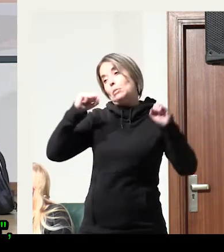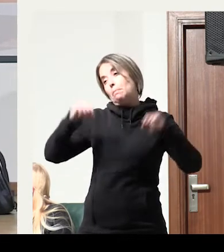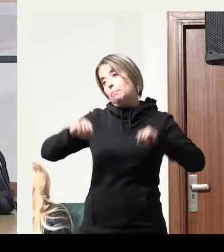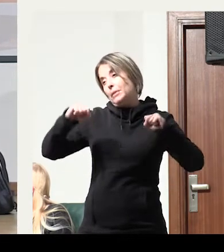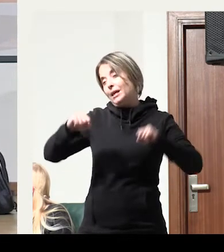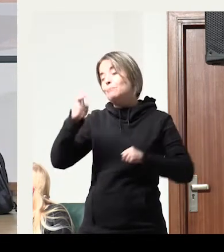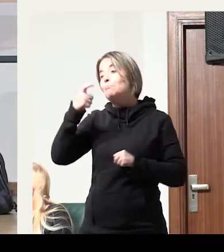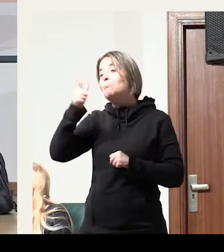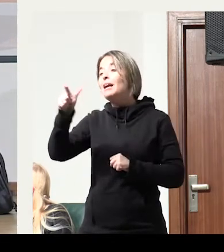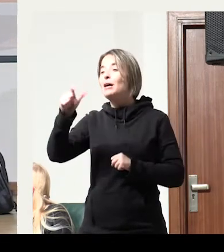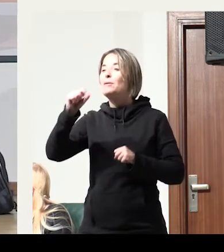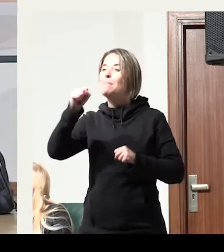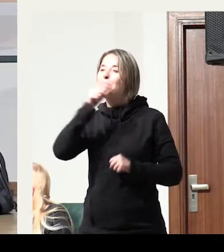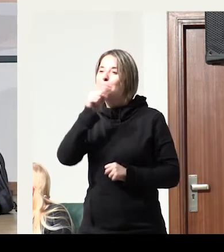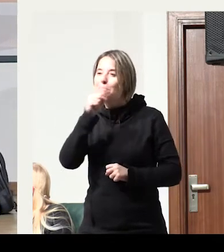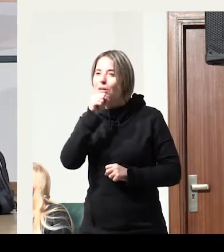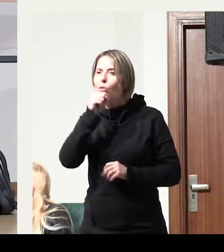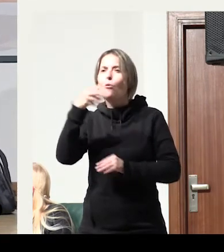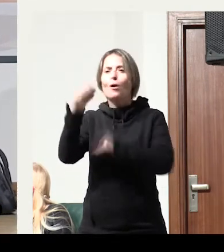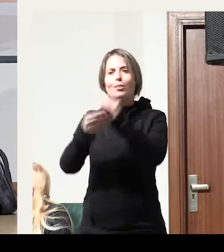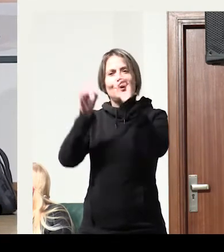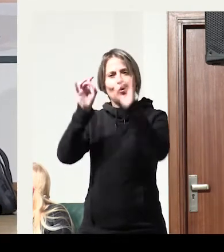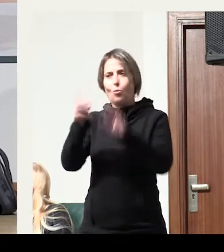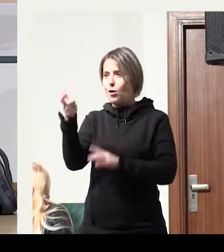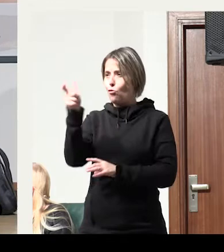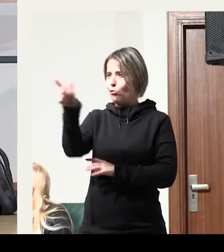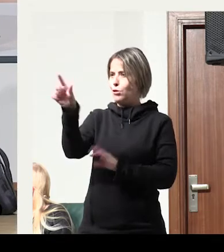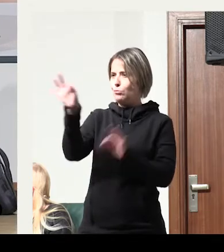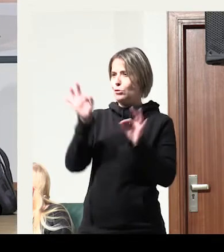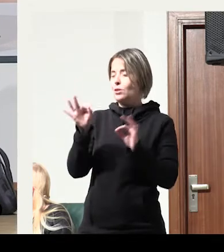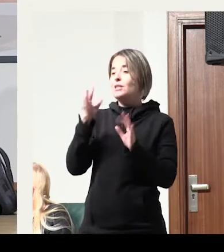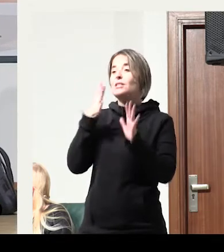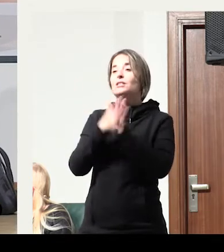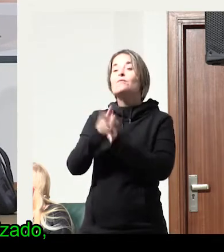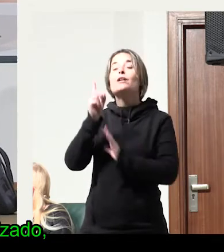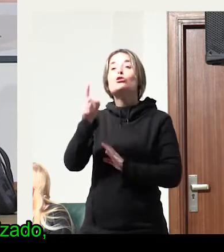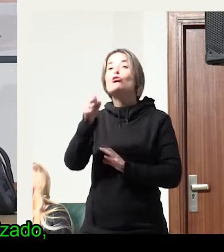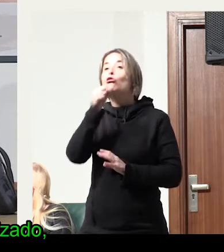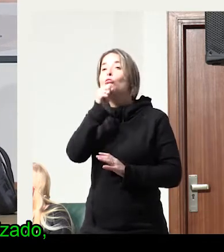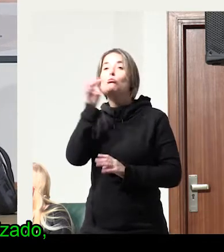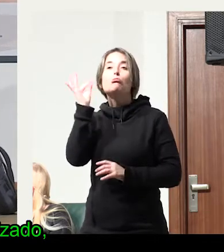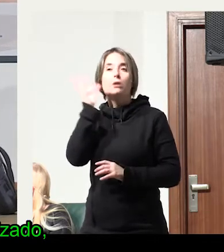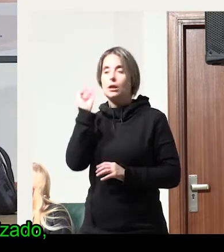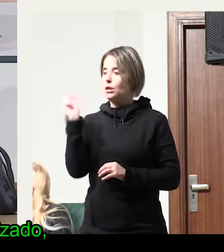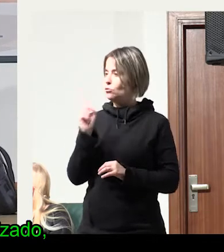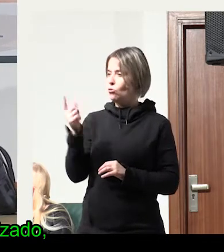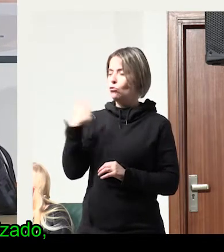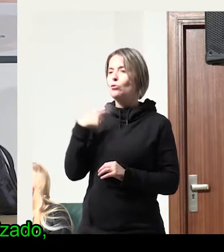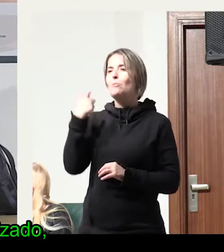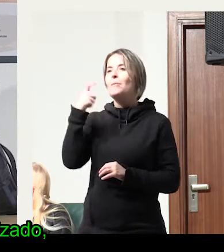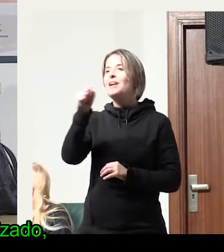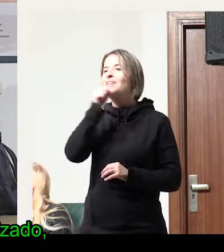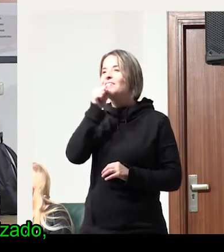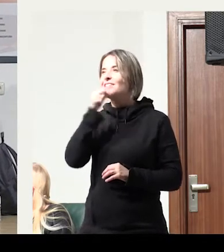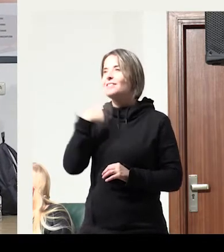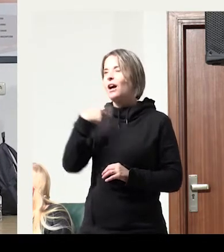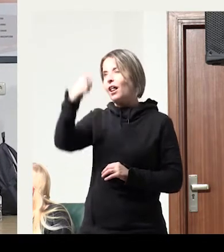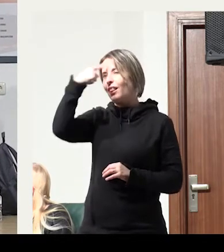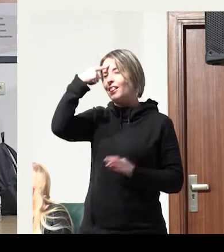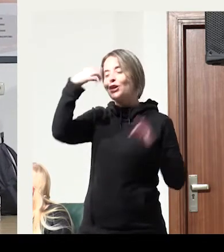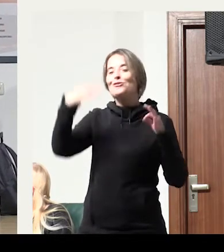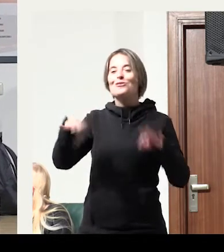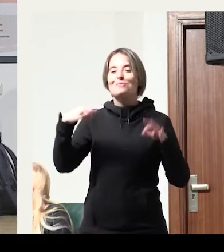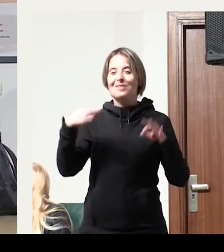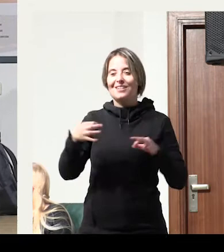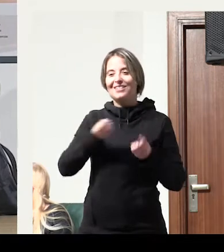viejo, se podría hacer lo mismo. ¿Esto quiere decir que solo vamos a utilizar viejas? Yo lo utilizo mucho, porque yo ya lo tengo ya como normalizado, ¿no?